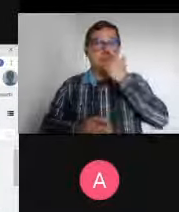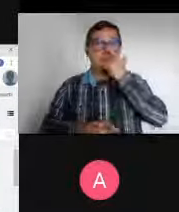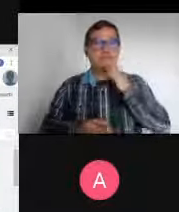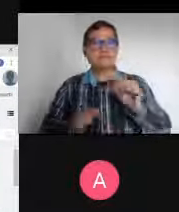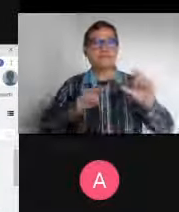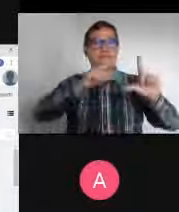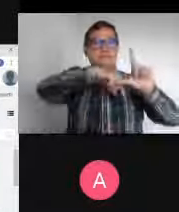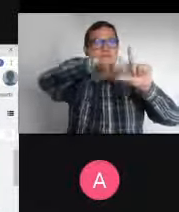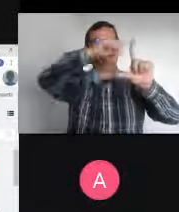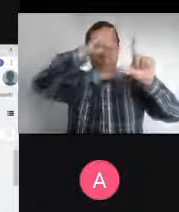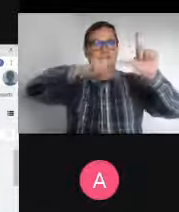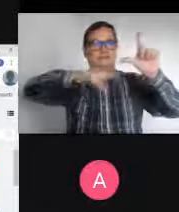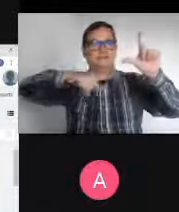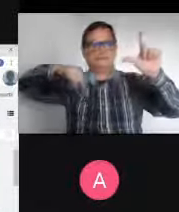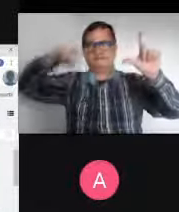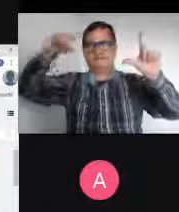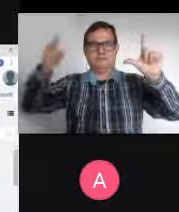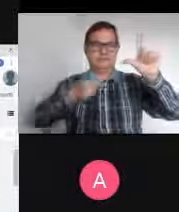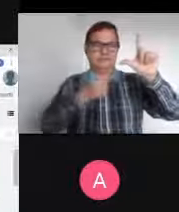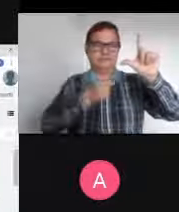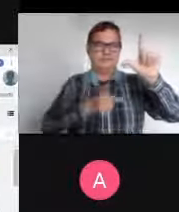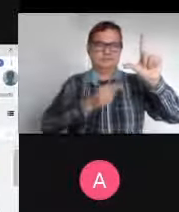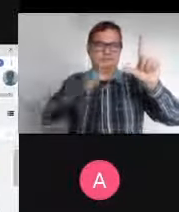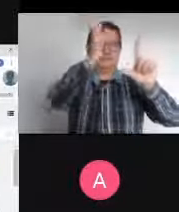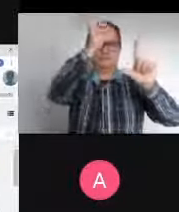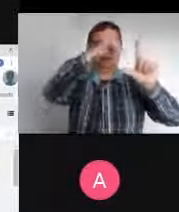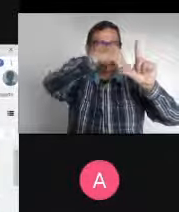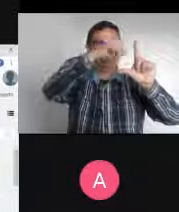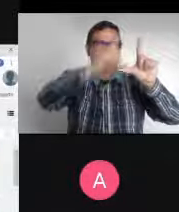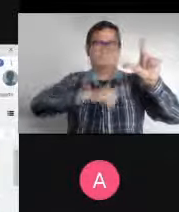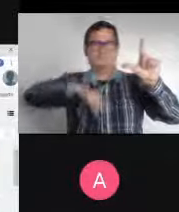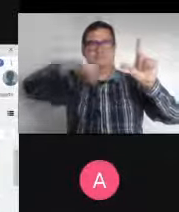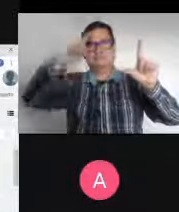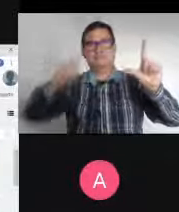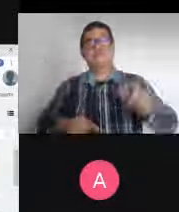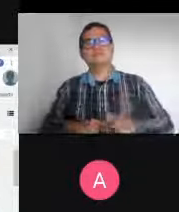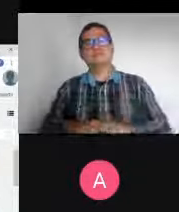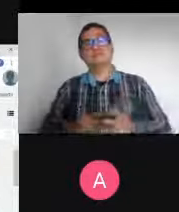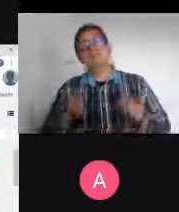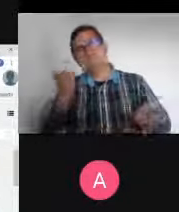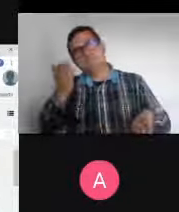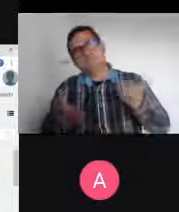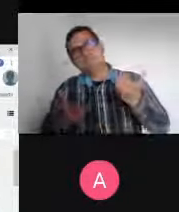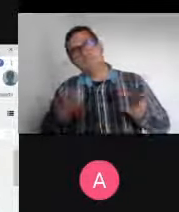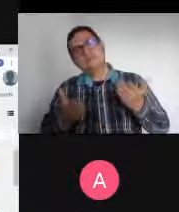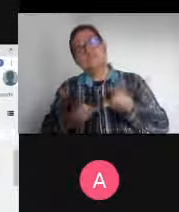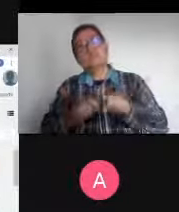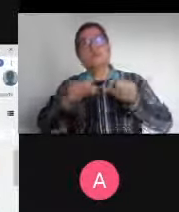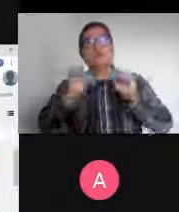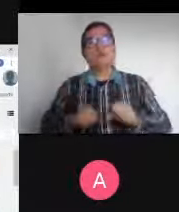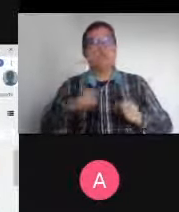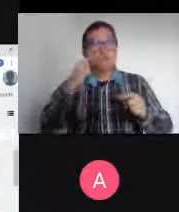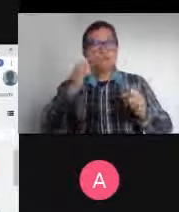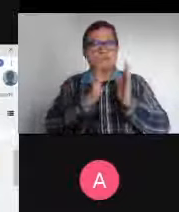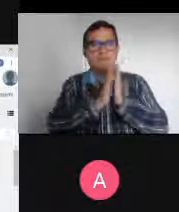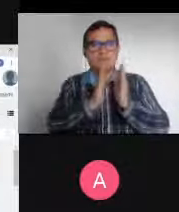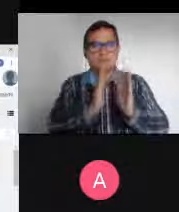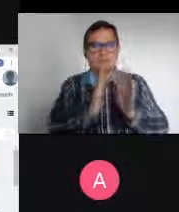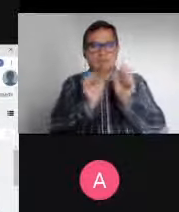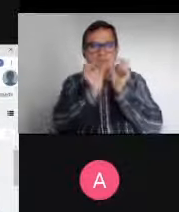onda completa. ¿Listos? En este caso ya podríamos tomar, si queremos, podemos medir el periodo. Entonces, por ejemplo,